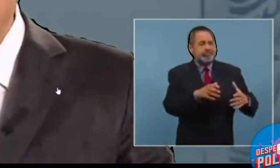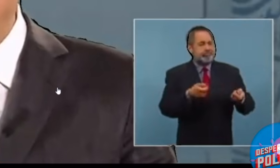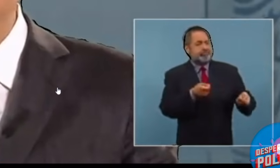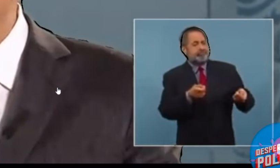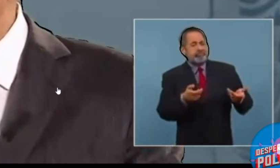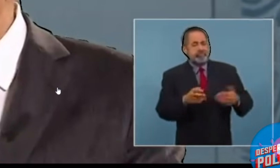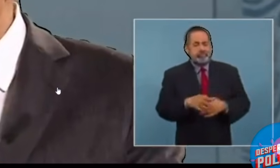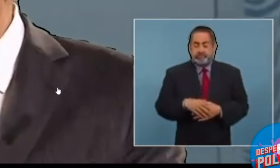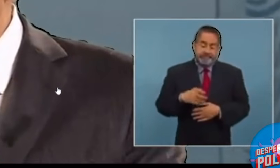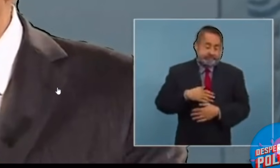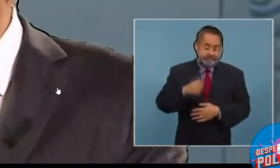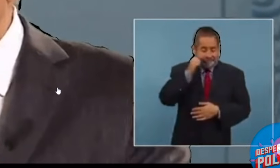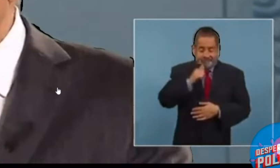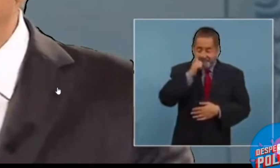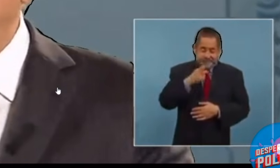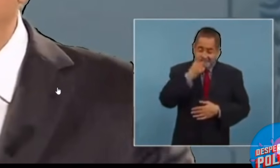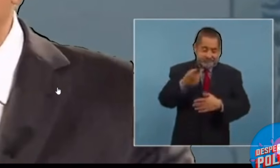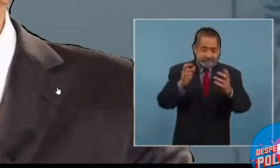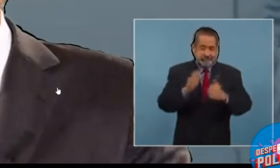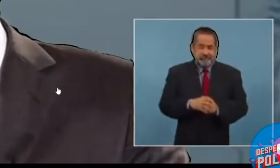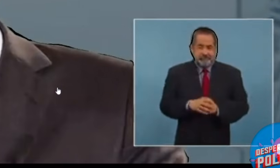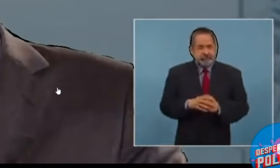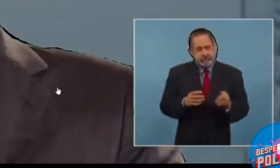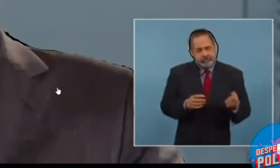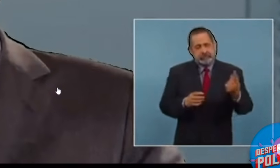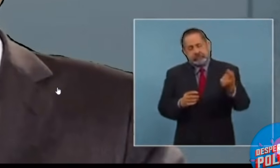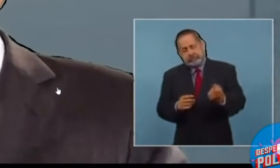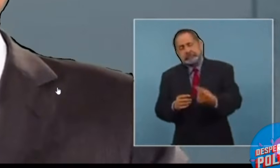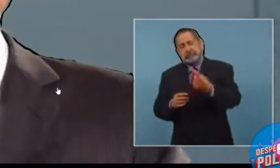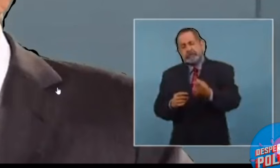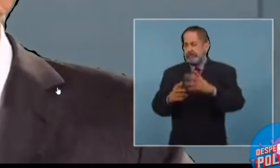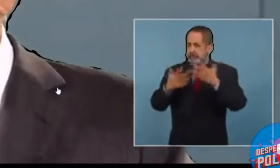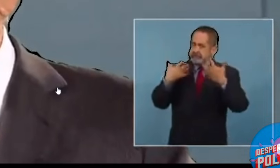Siempre voy a decir que hay honrosas excepciones.